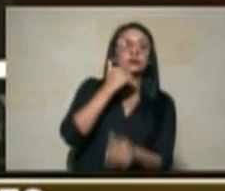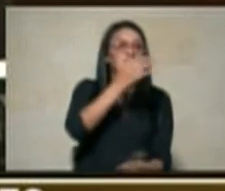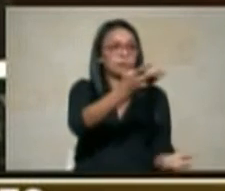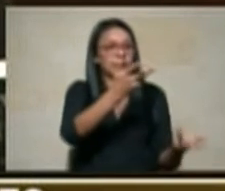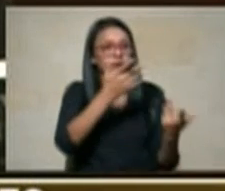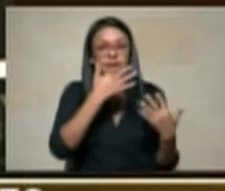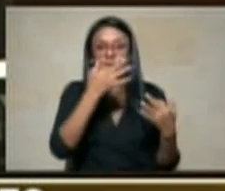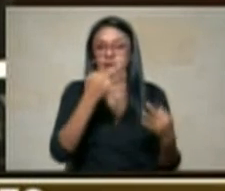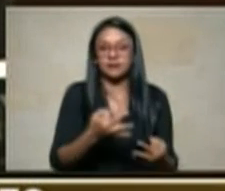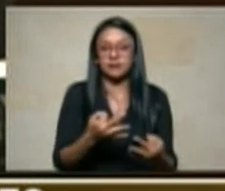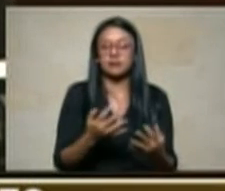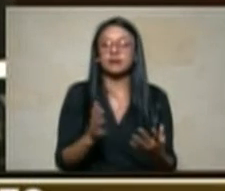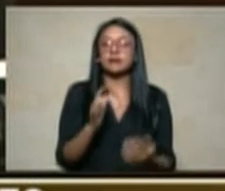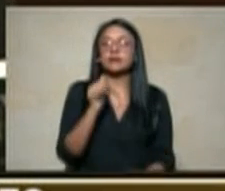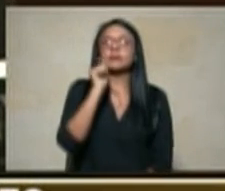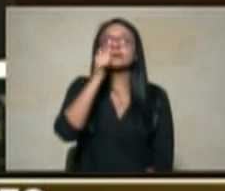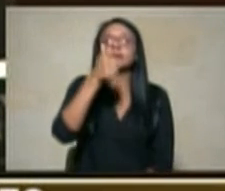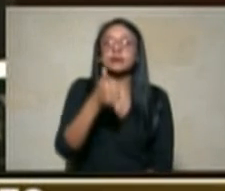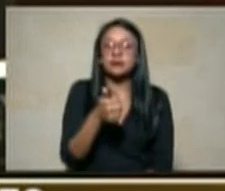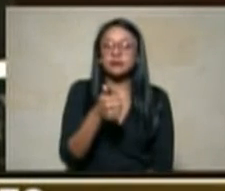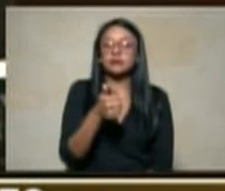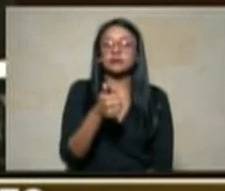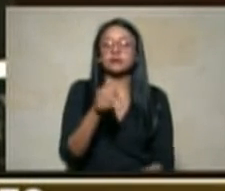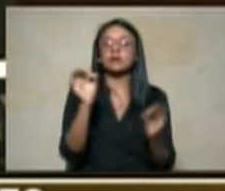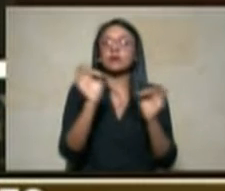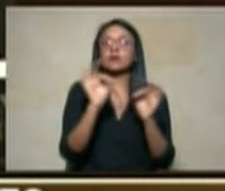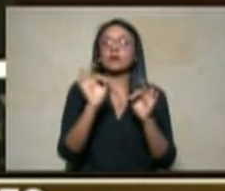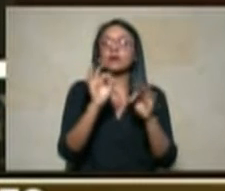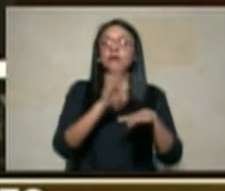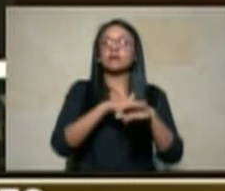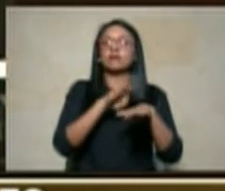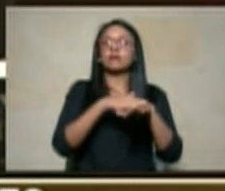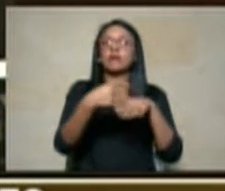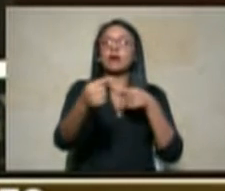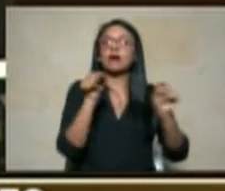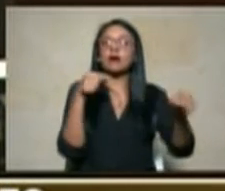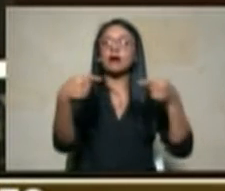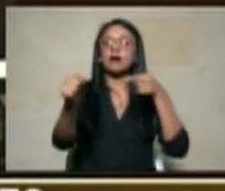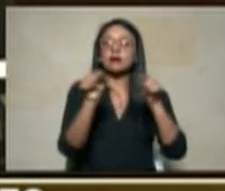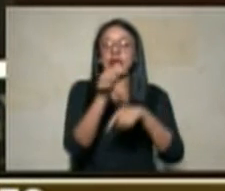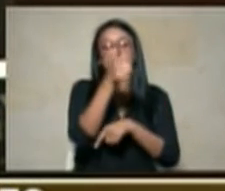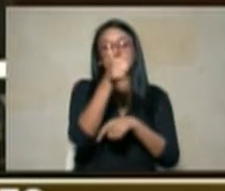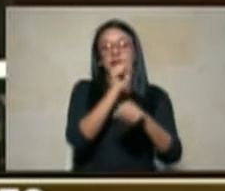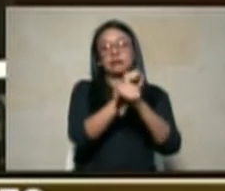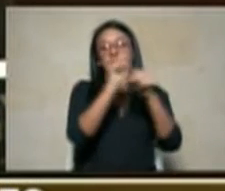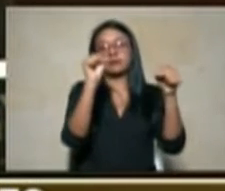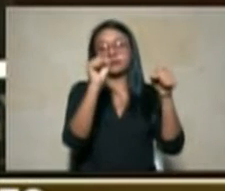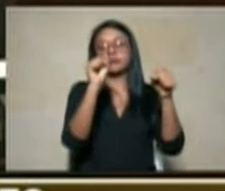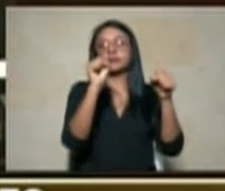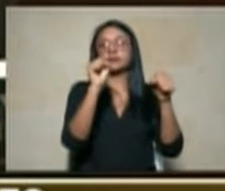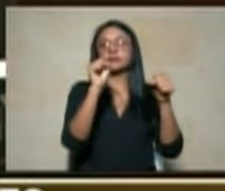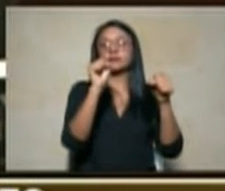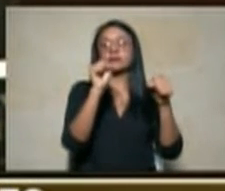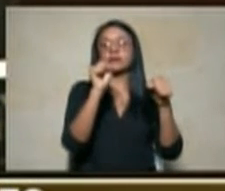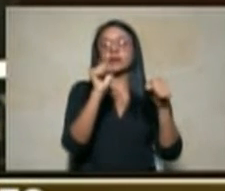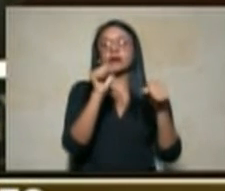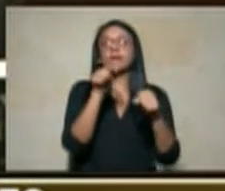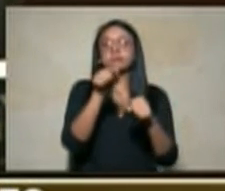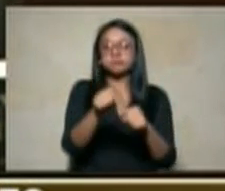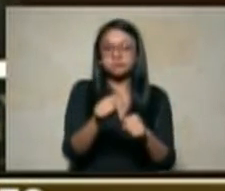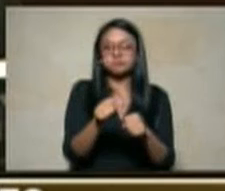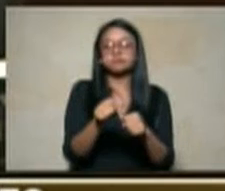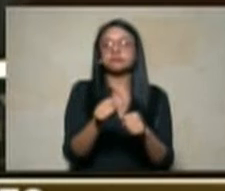la plenaria para las 10 de la mañana y igualmente el doctor Romero, en su condición de presidente de la Comisión Séptima